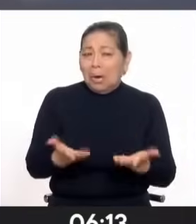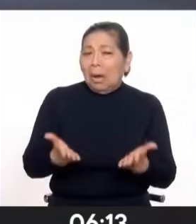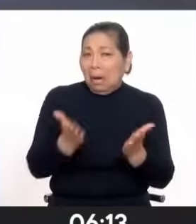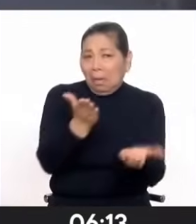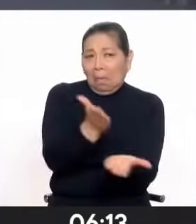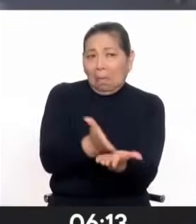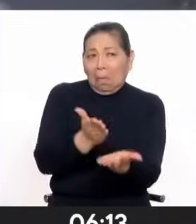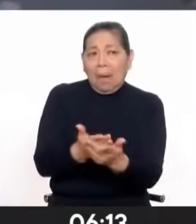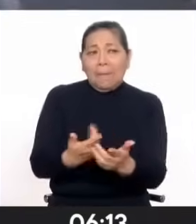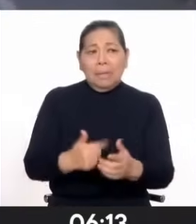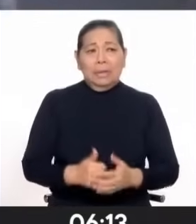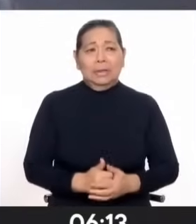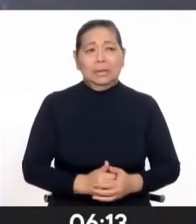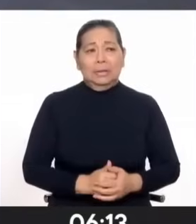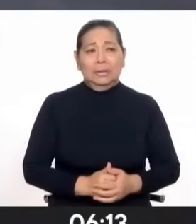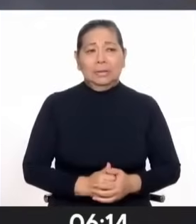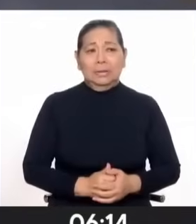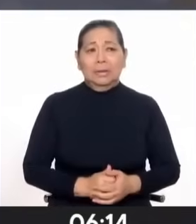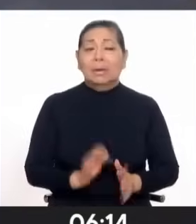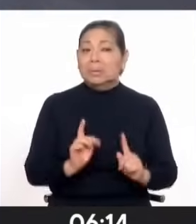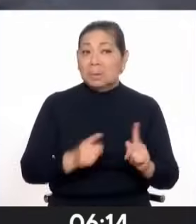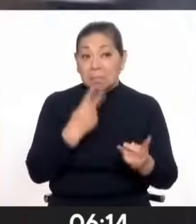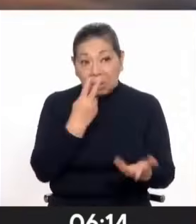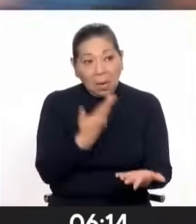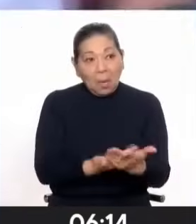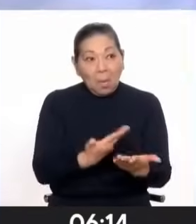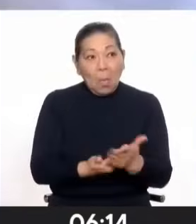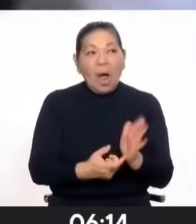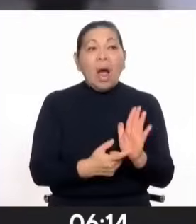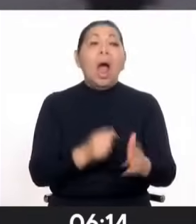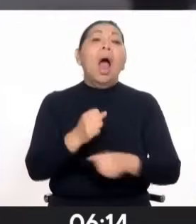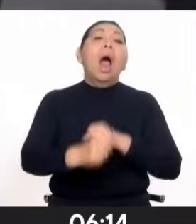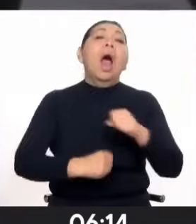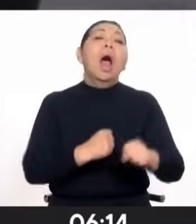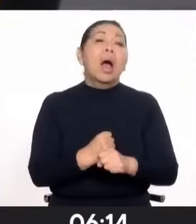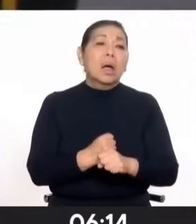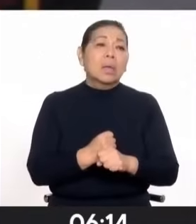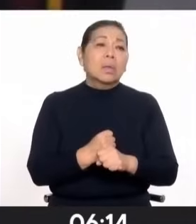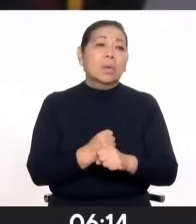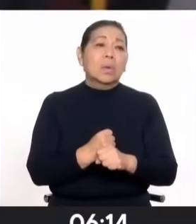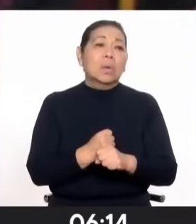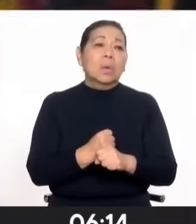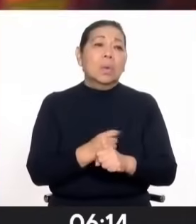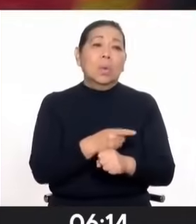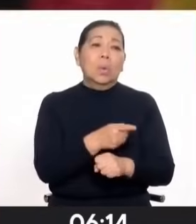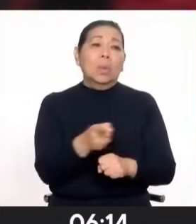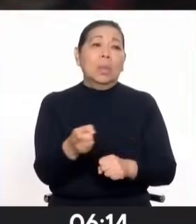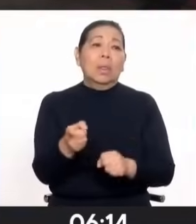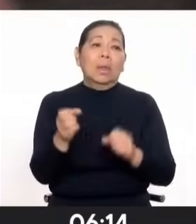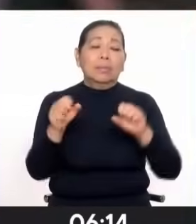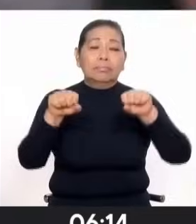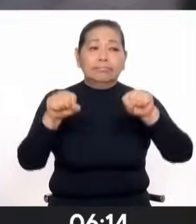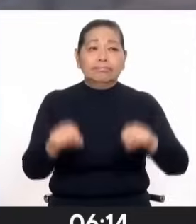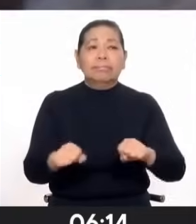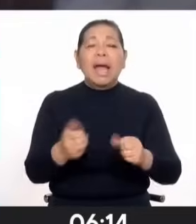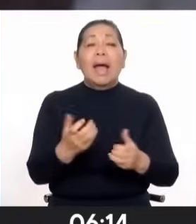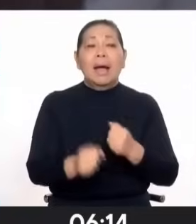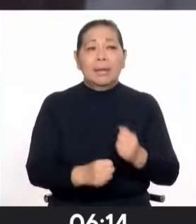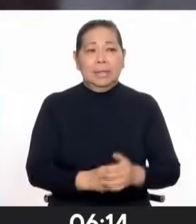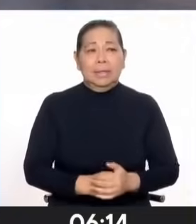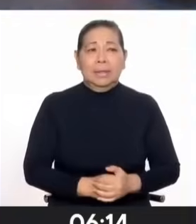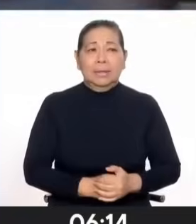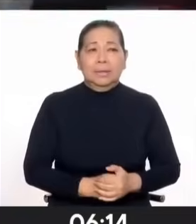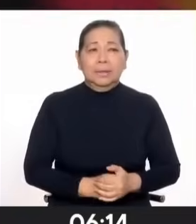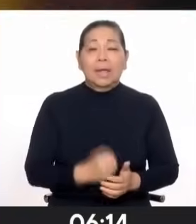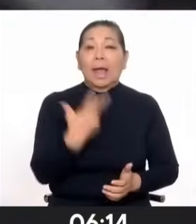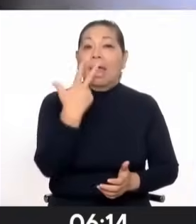ahí. Claro, ahí vemos algunos pagos, ¿no? A ver qué nos muestra. ¿Desde qué año, caballero? ¿Desde qué año ustedes venían ocupando eso, caballero? ¿Desde qué año vienen trabajando ustedes?